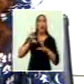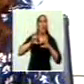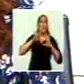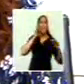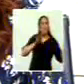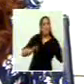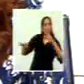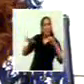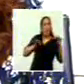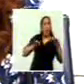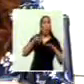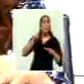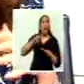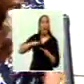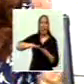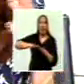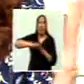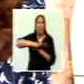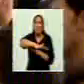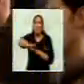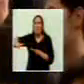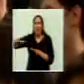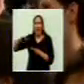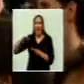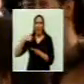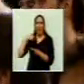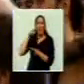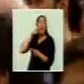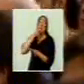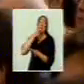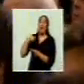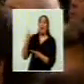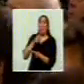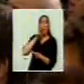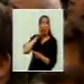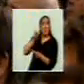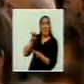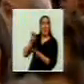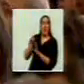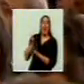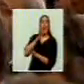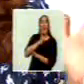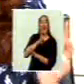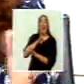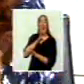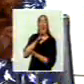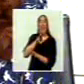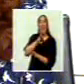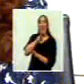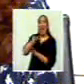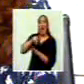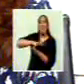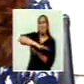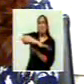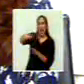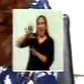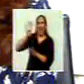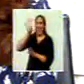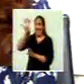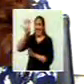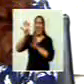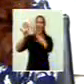porque es la entrada o salida al Mediterráneo, según de dónde se mire. Si lo miro desde el este, es casi la salida al